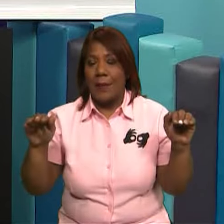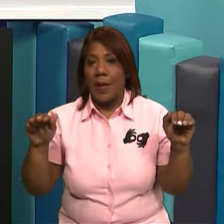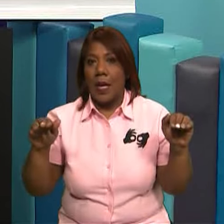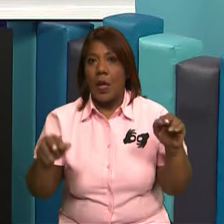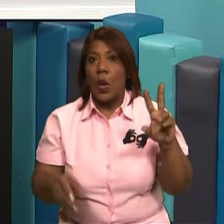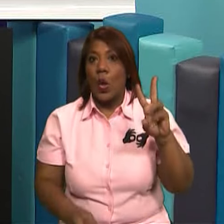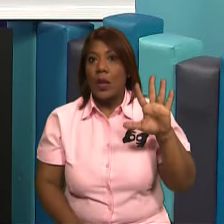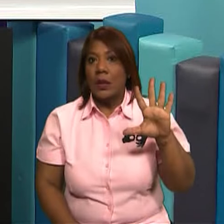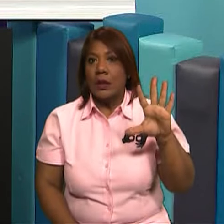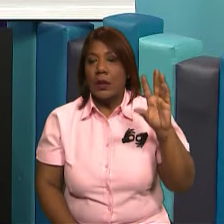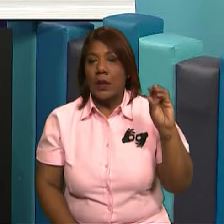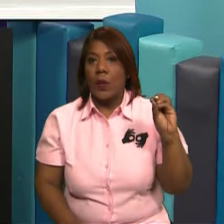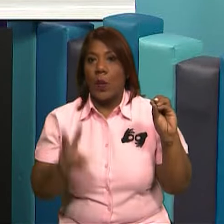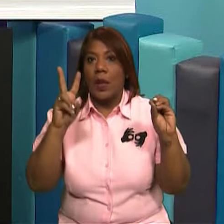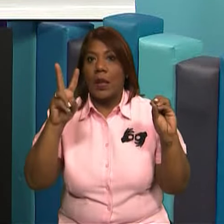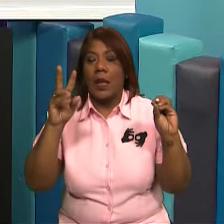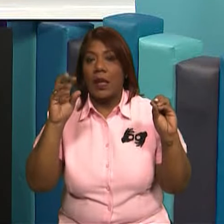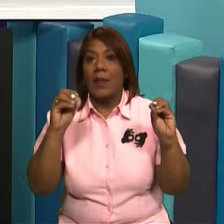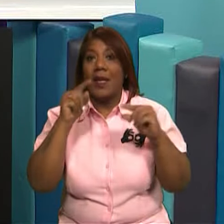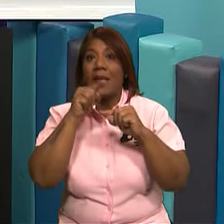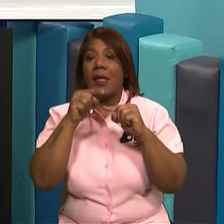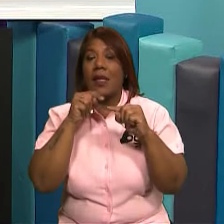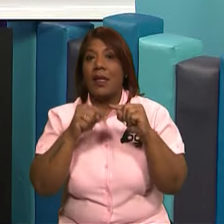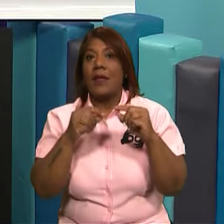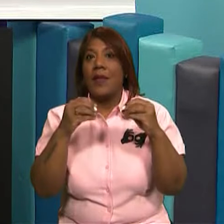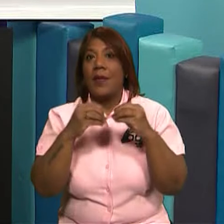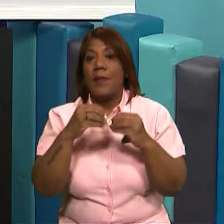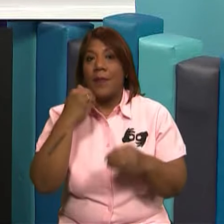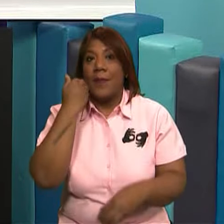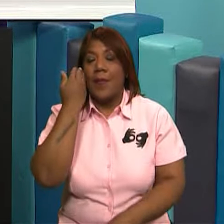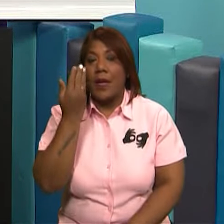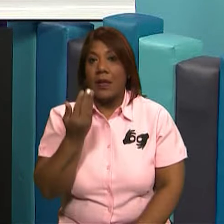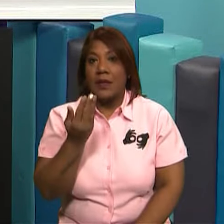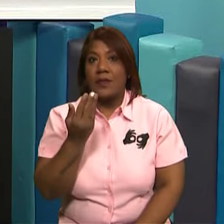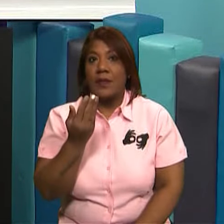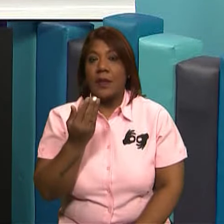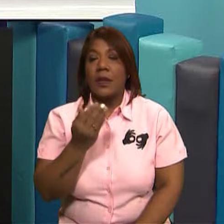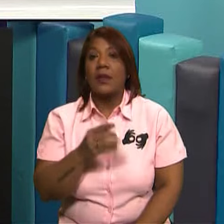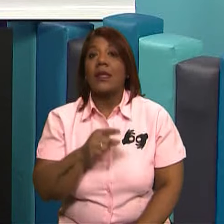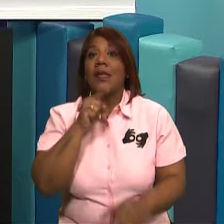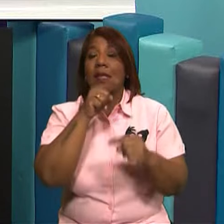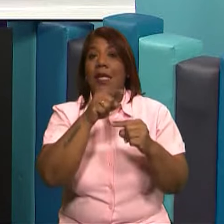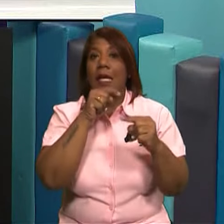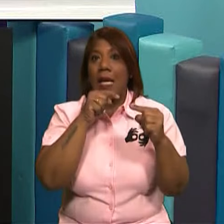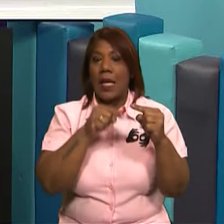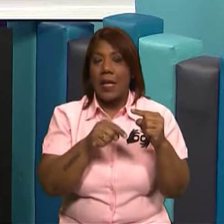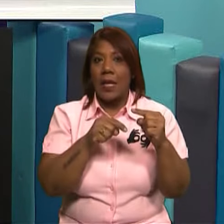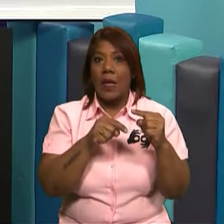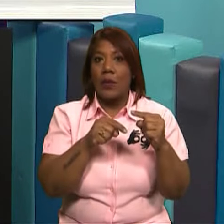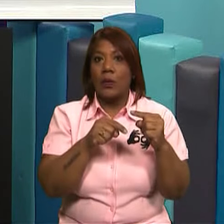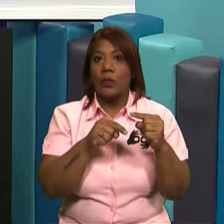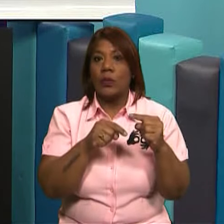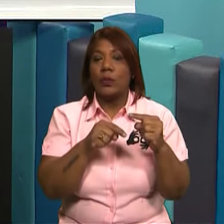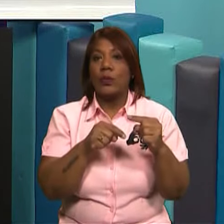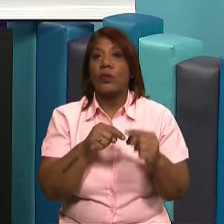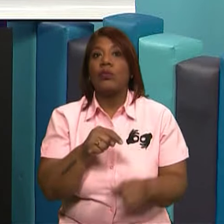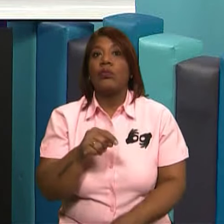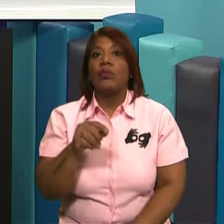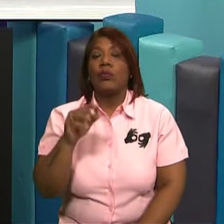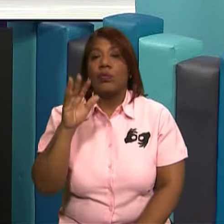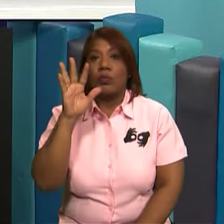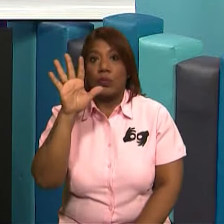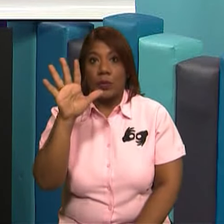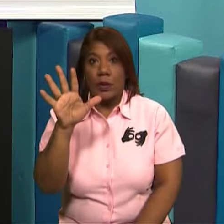obtener divisiones un poco más sencillas, vamos a dividir cada uno de esos números entre